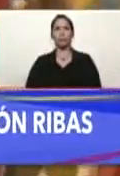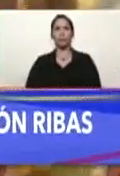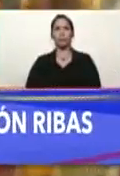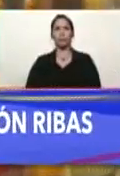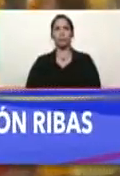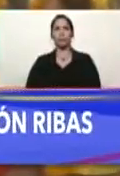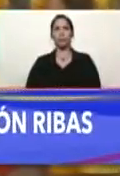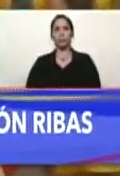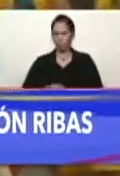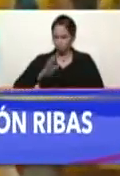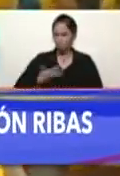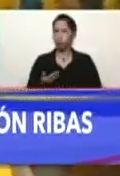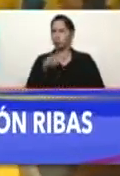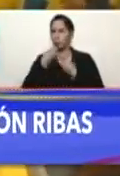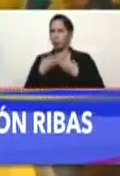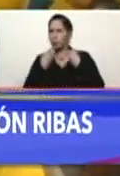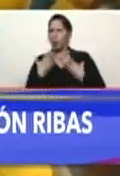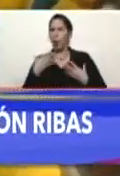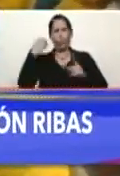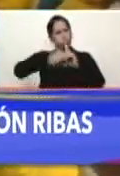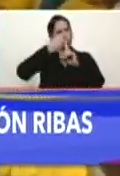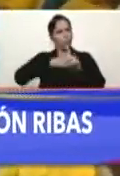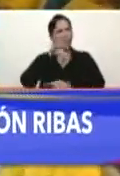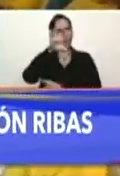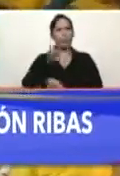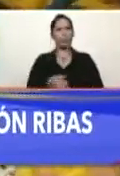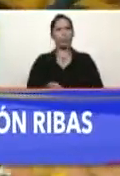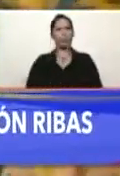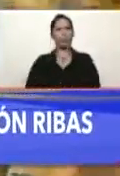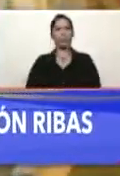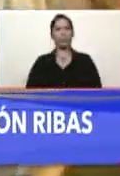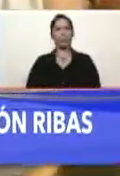Vale la pena luchar por la patria.